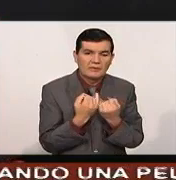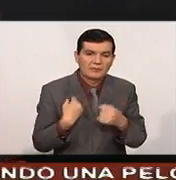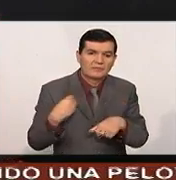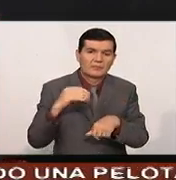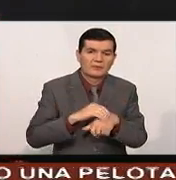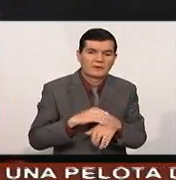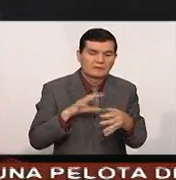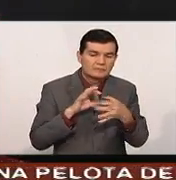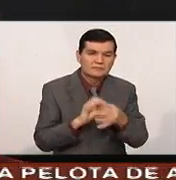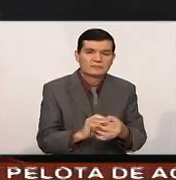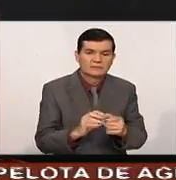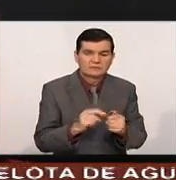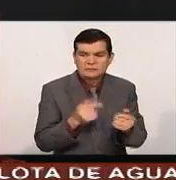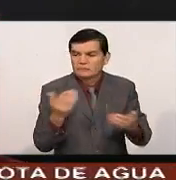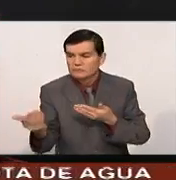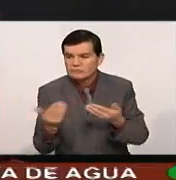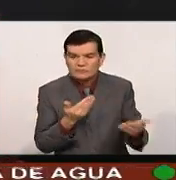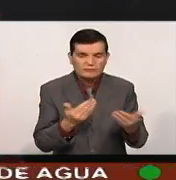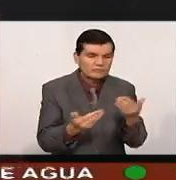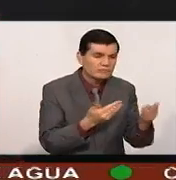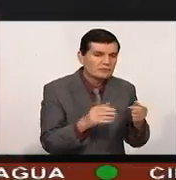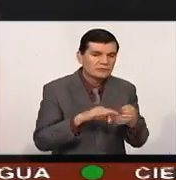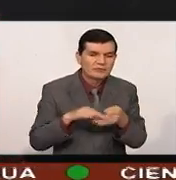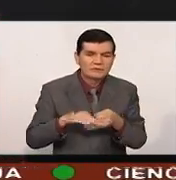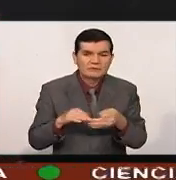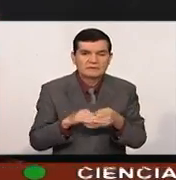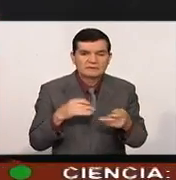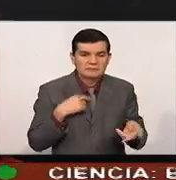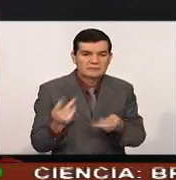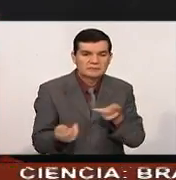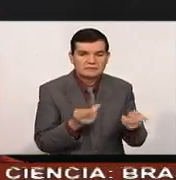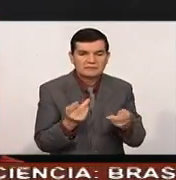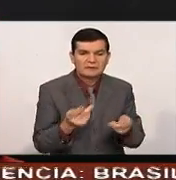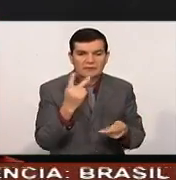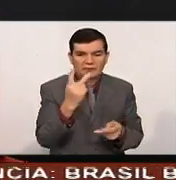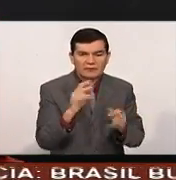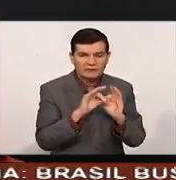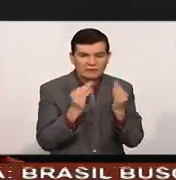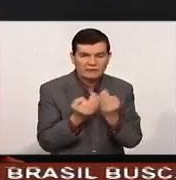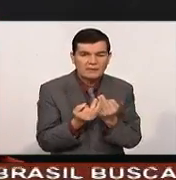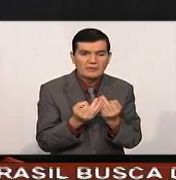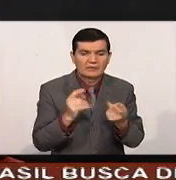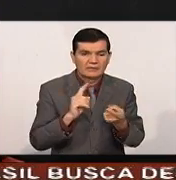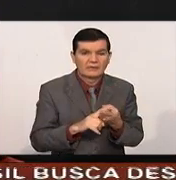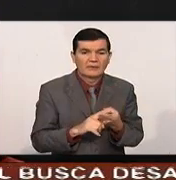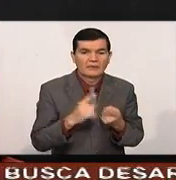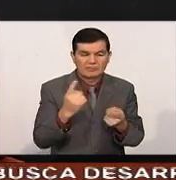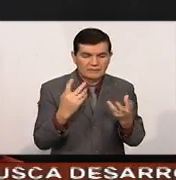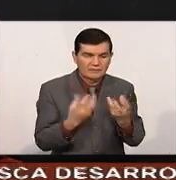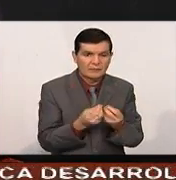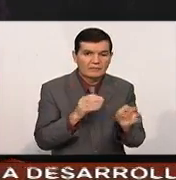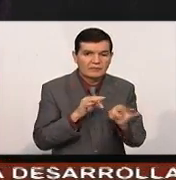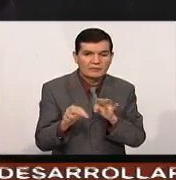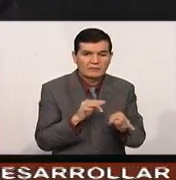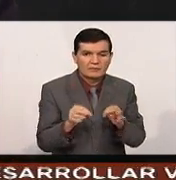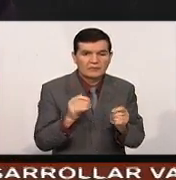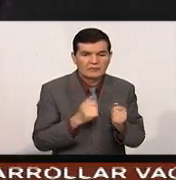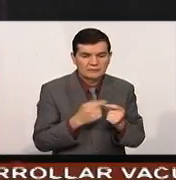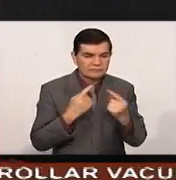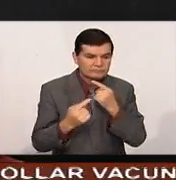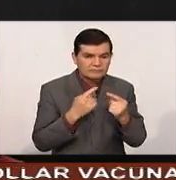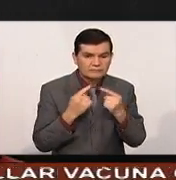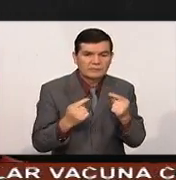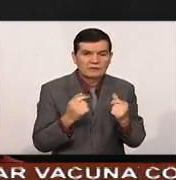con el sector, tenemos que estar platicando frecuentemente con ellos, y hay 2 modelos. Desde el modelo de trabajar con nuestros consejos